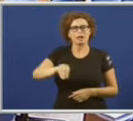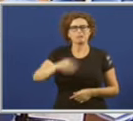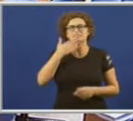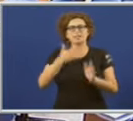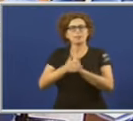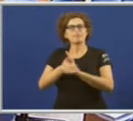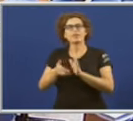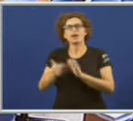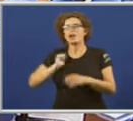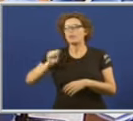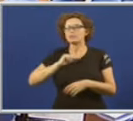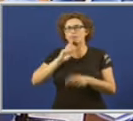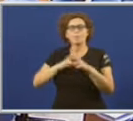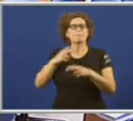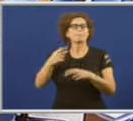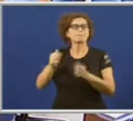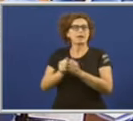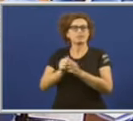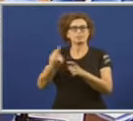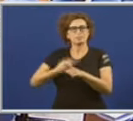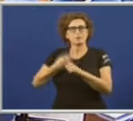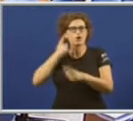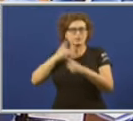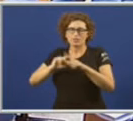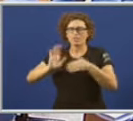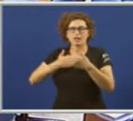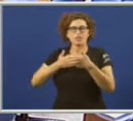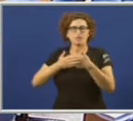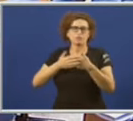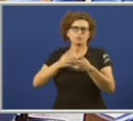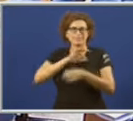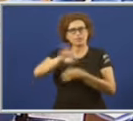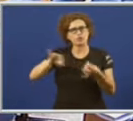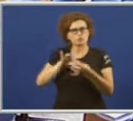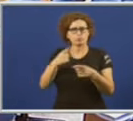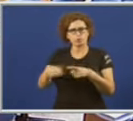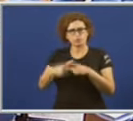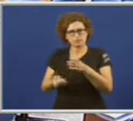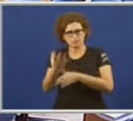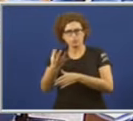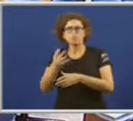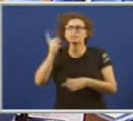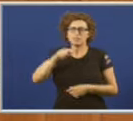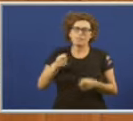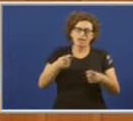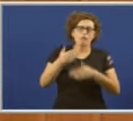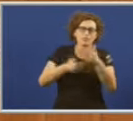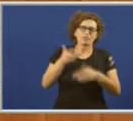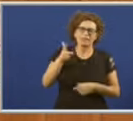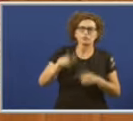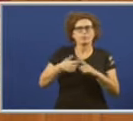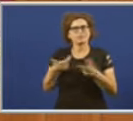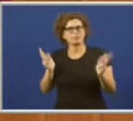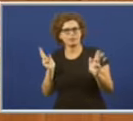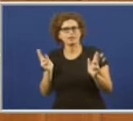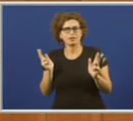fornecedor de materias primas para pechar ciclos produtivos aquí. Avanzar en dereitos e máis tamén en liberdades na